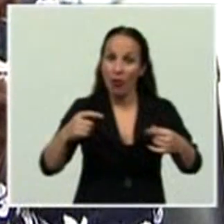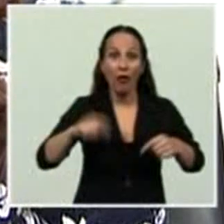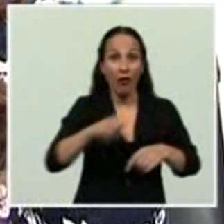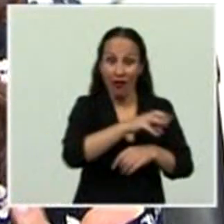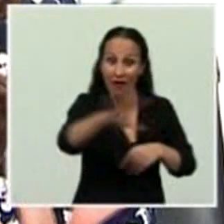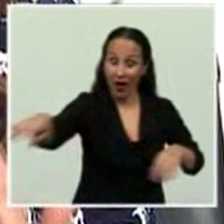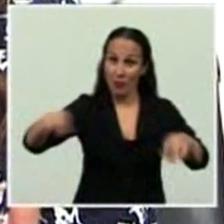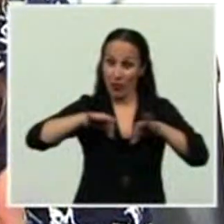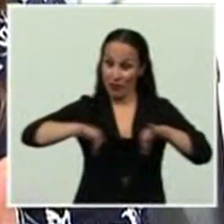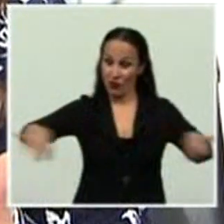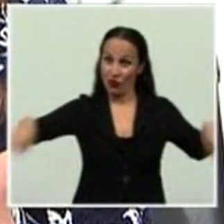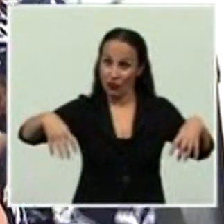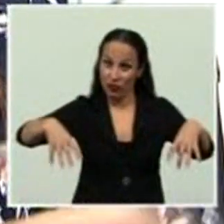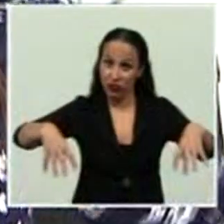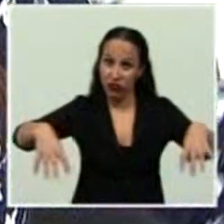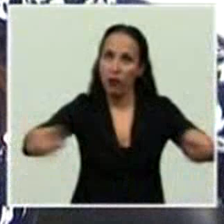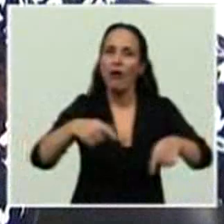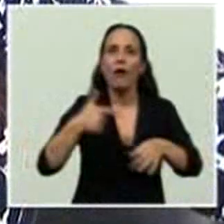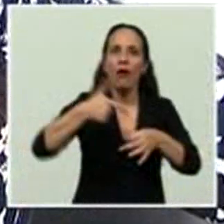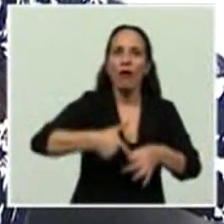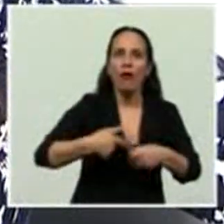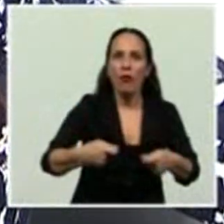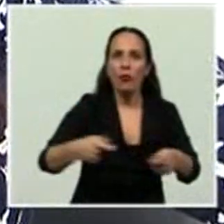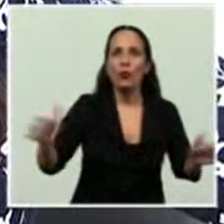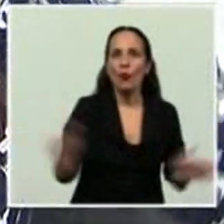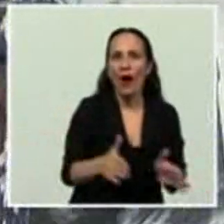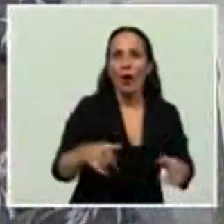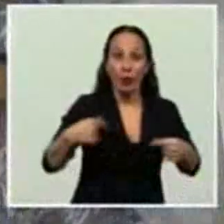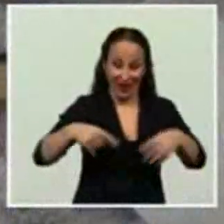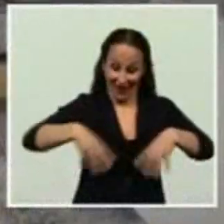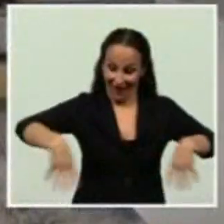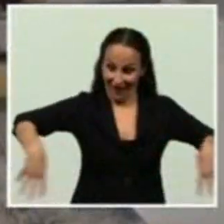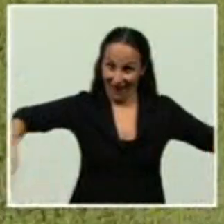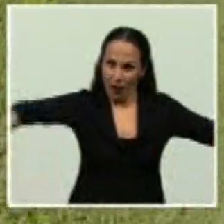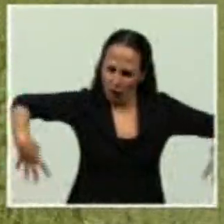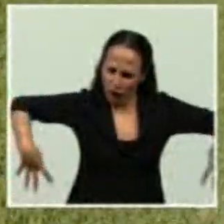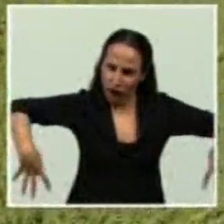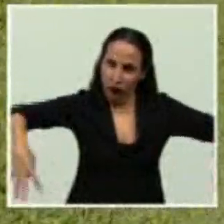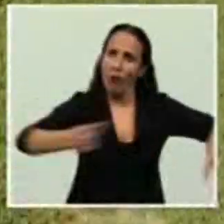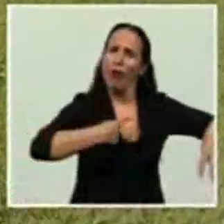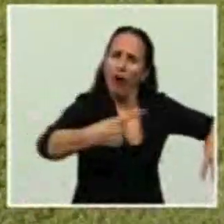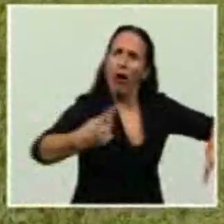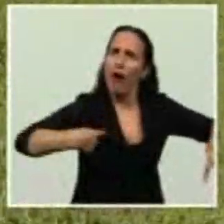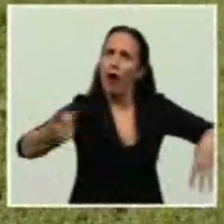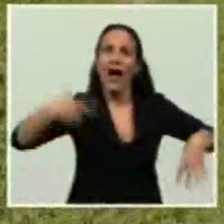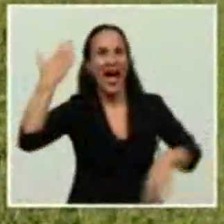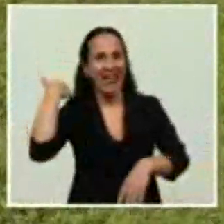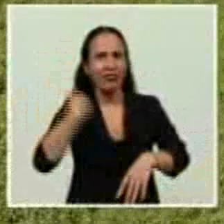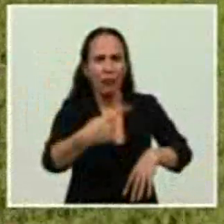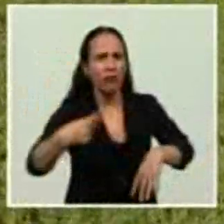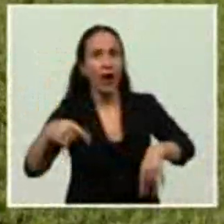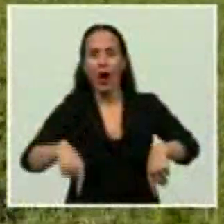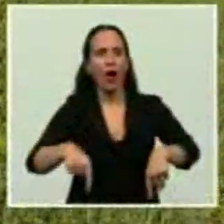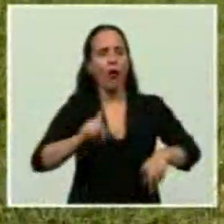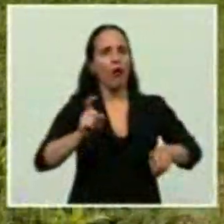primero que hay que gastar menos combustible porque al hacer más largo el pulverizador tiene que pasar e cubre mayor